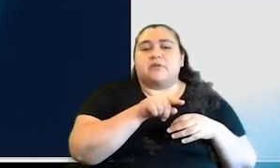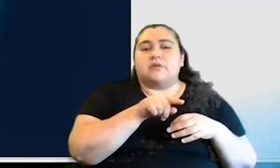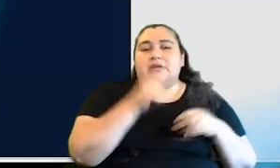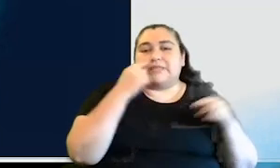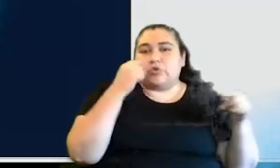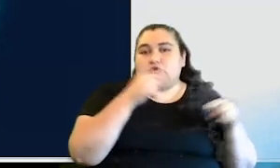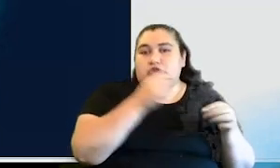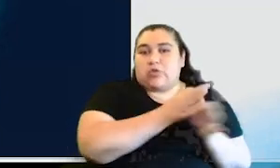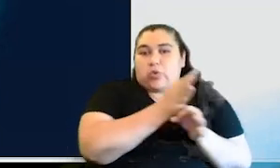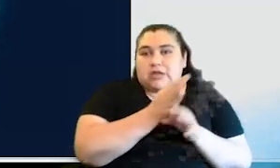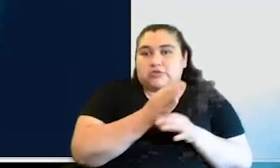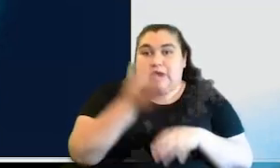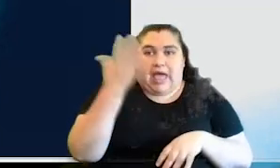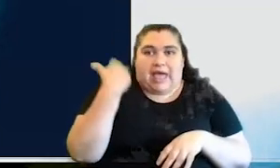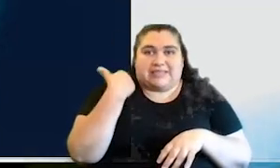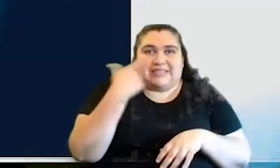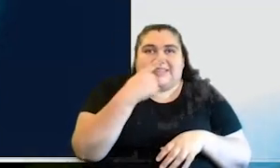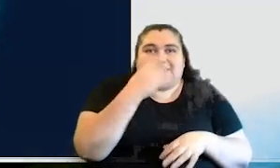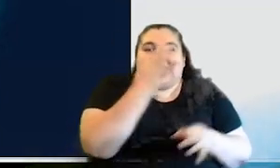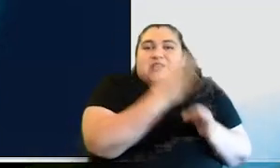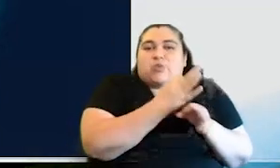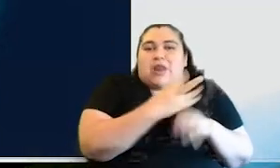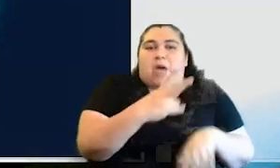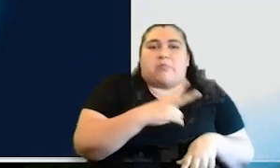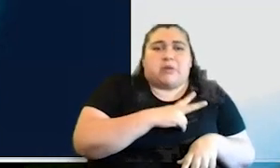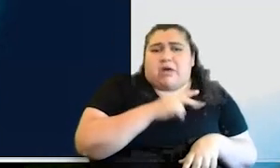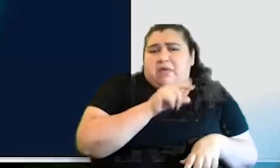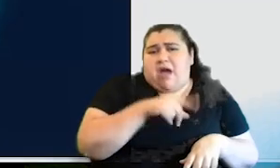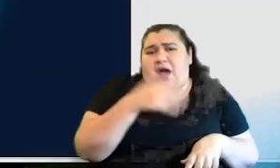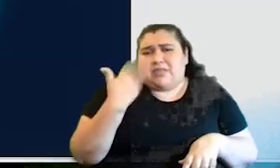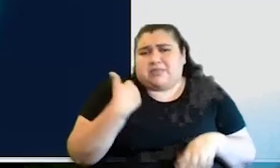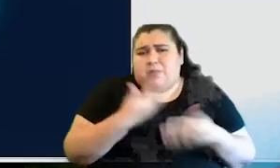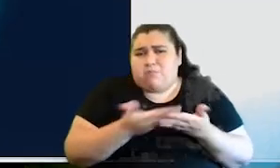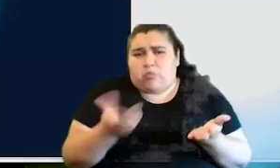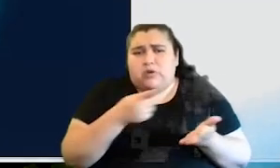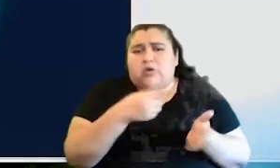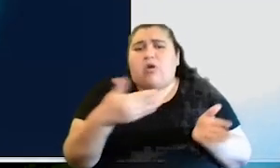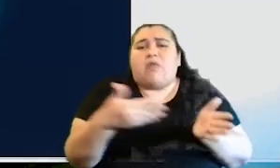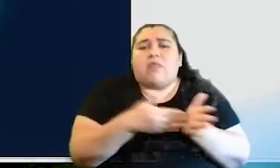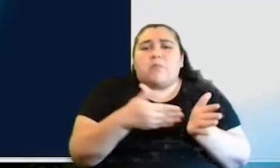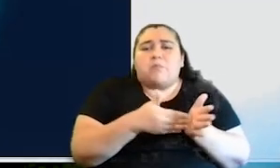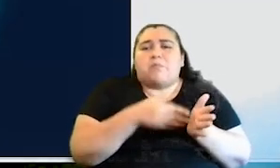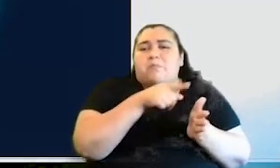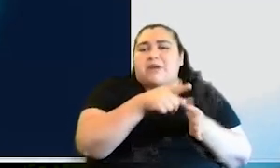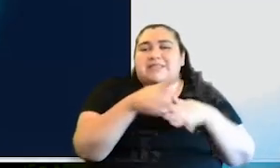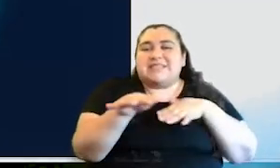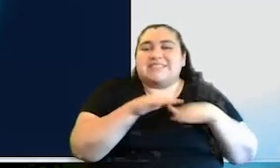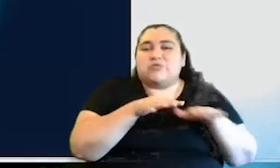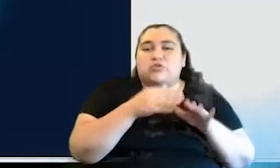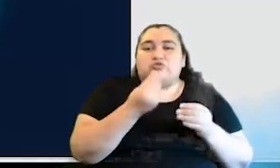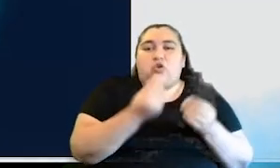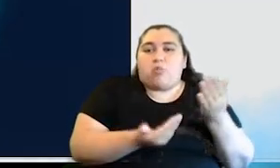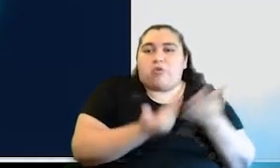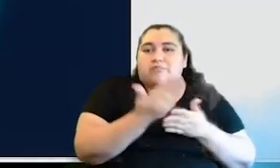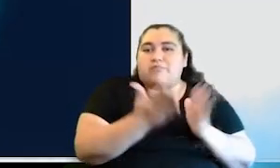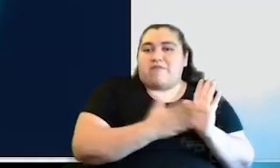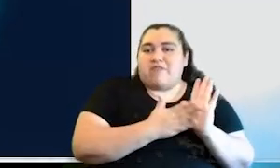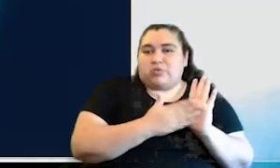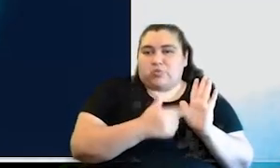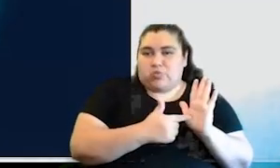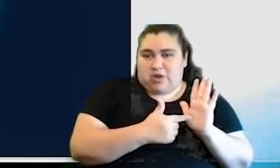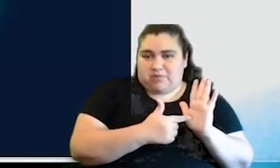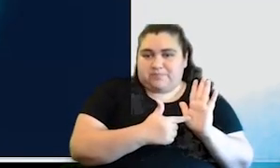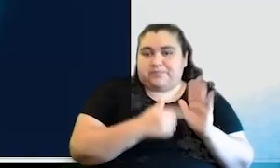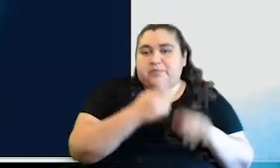que no eran privados puramente, sino que eran laicos, tienen excepciones a la forma de emitir facturas. En esta resolución que les comenté, que